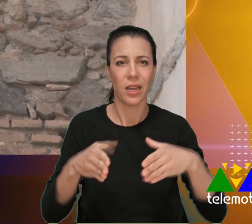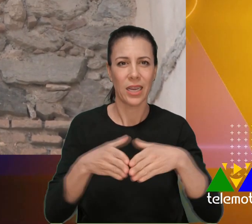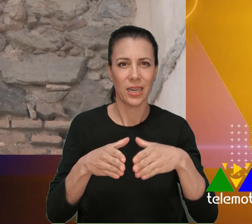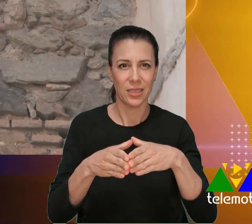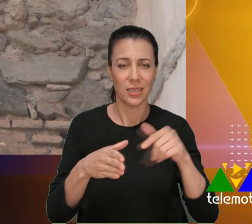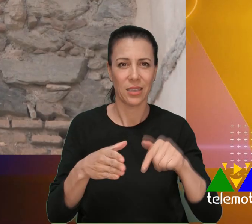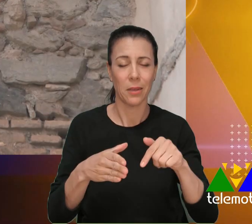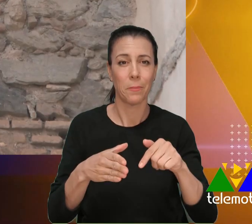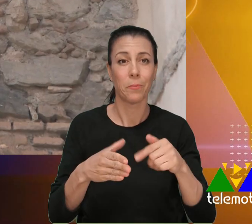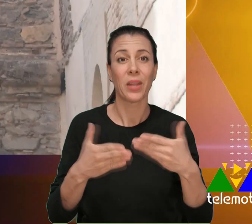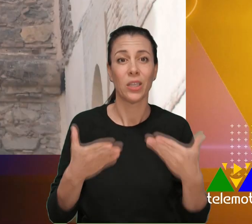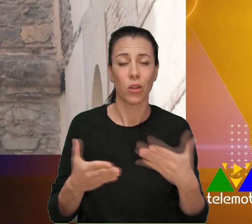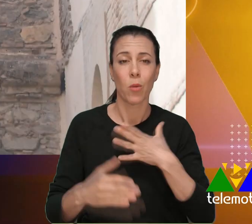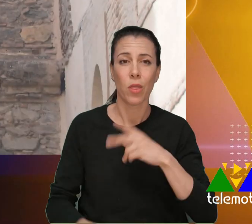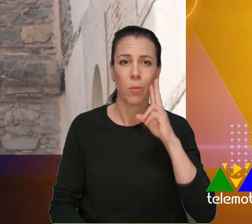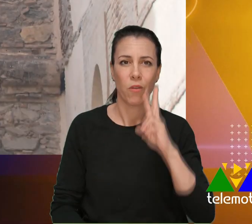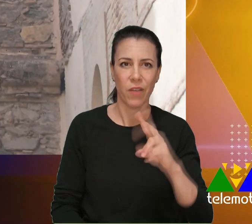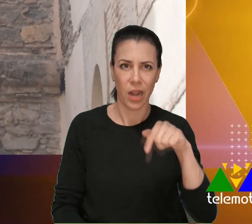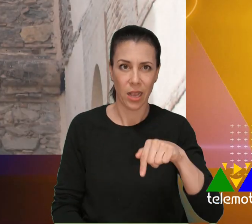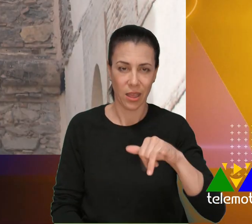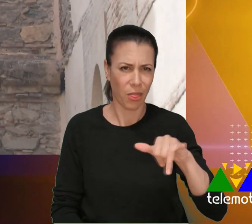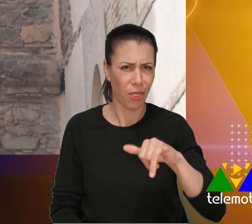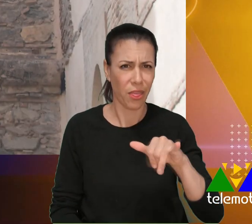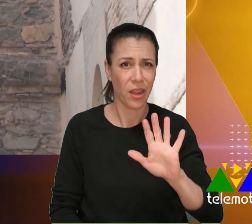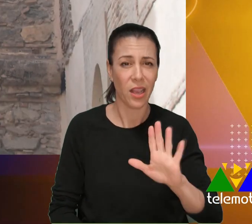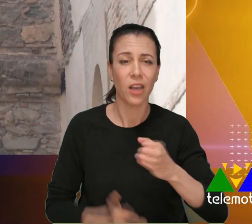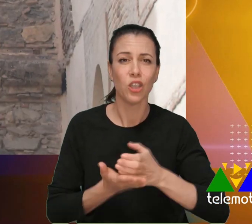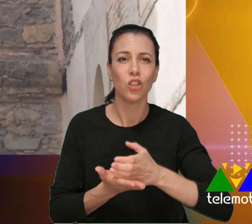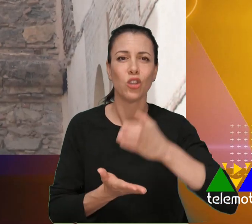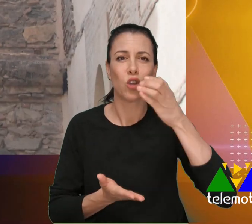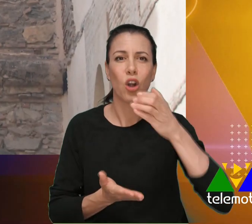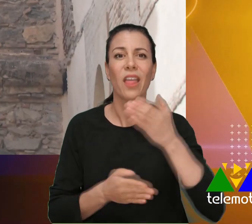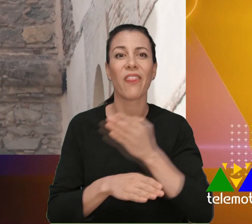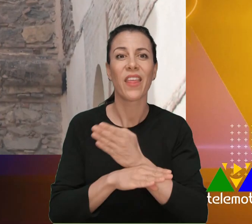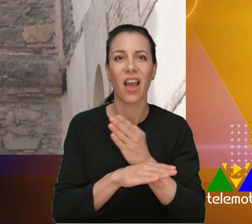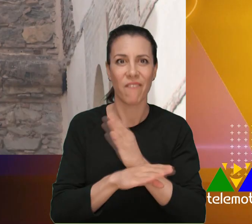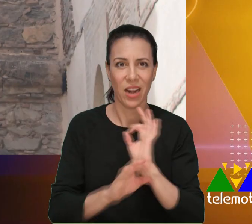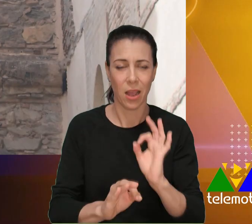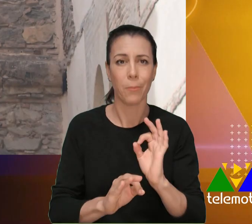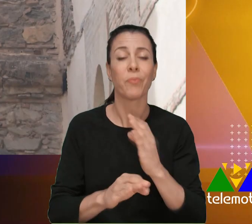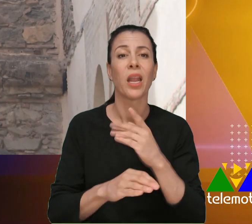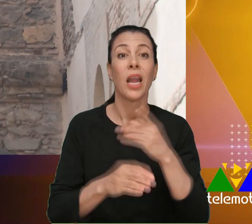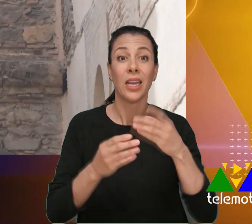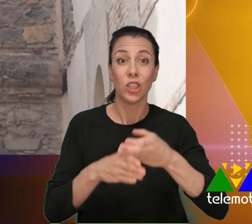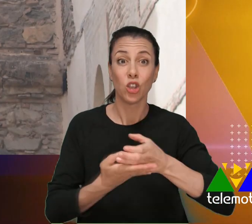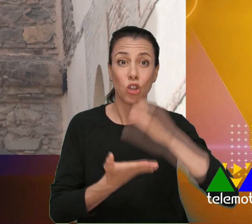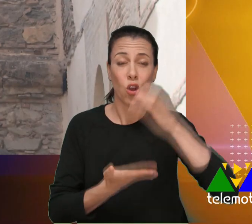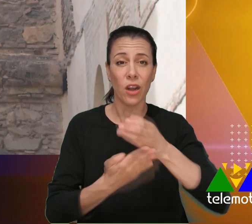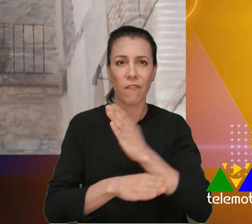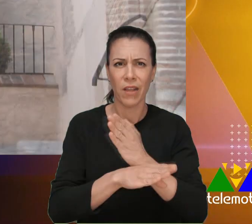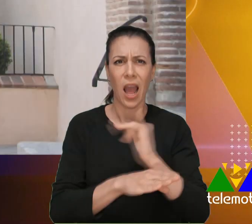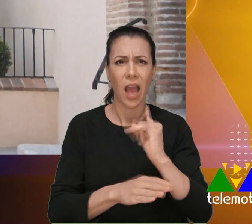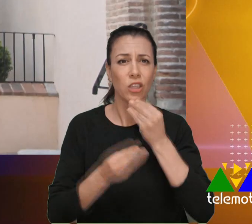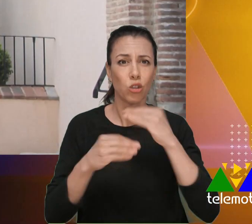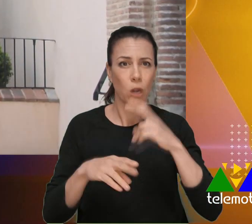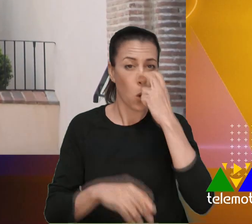iglesia, y como podemos ver aquí de cerca, la Torre de la Vela. La Torre de la Vela tiene una historia muy curiosa, que yo no